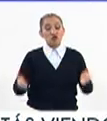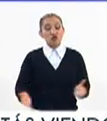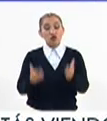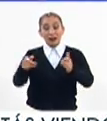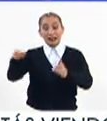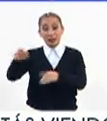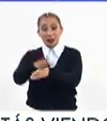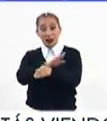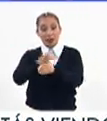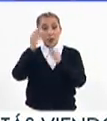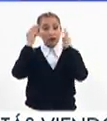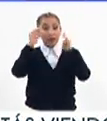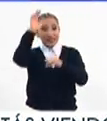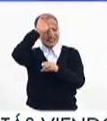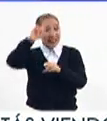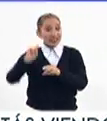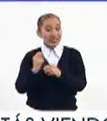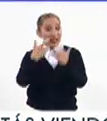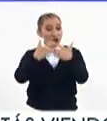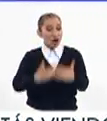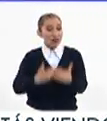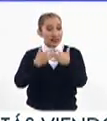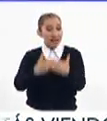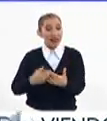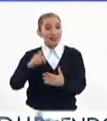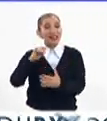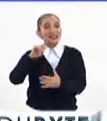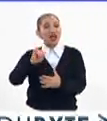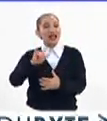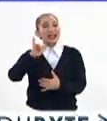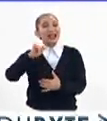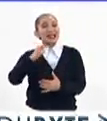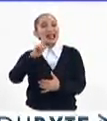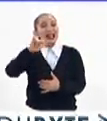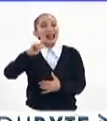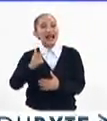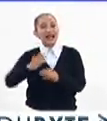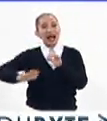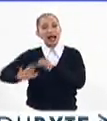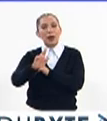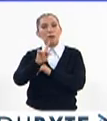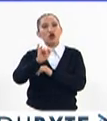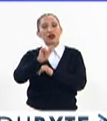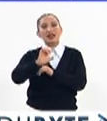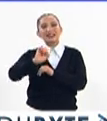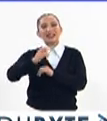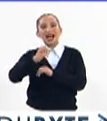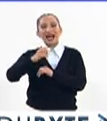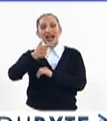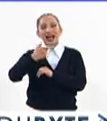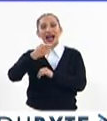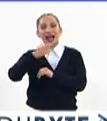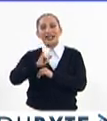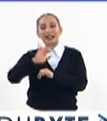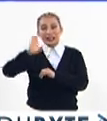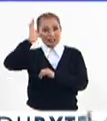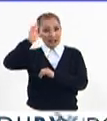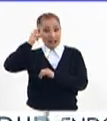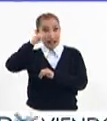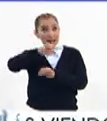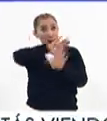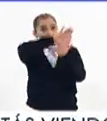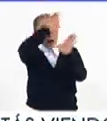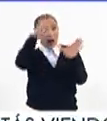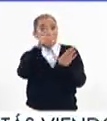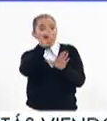que beneficiará al Museo de Ciencia y Tecnología en el distrito Linglang de la nueva área Pudong de Shanghái, China. Este planetario